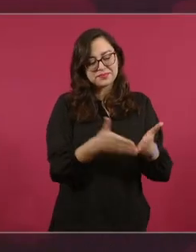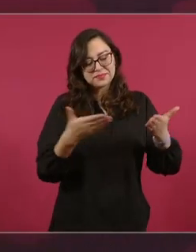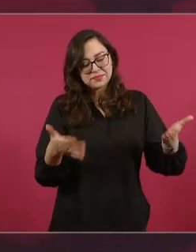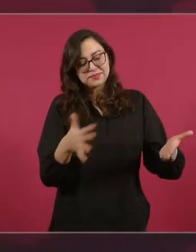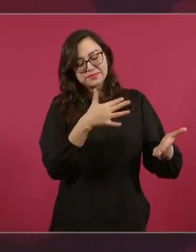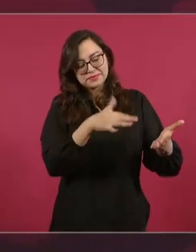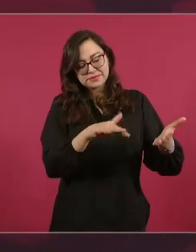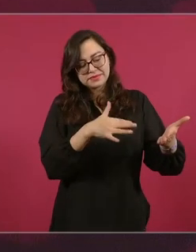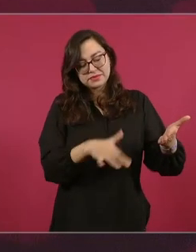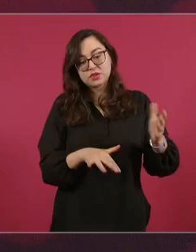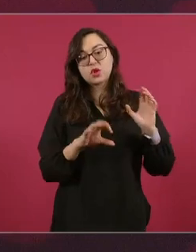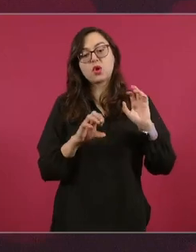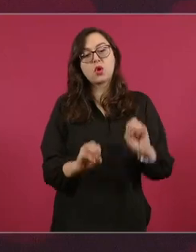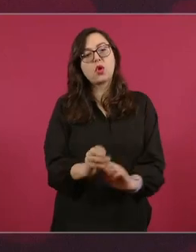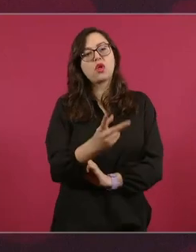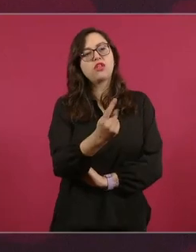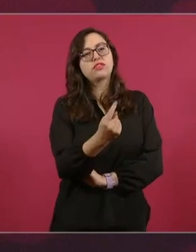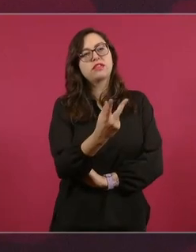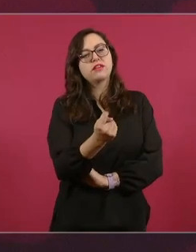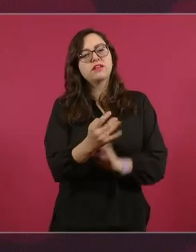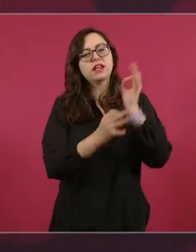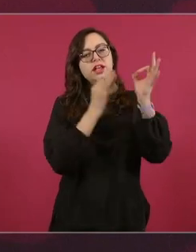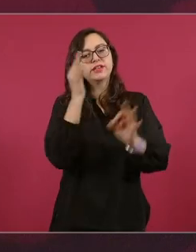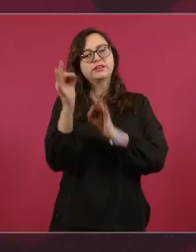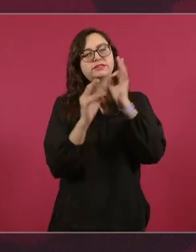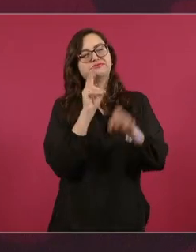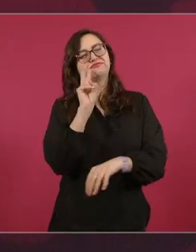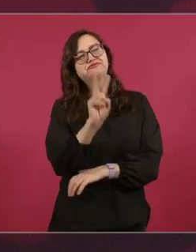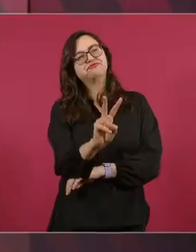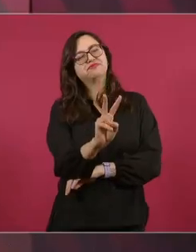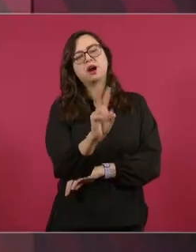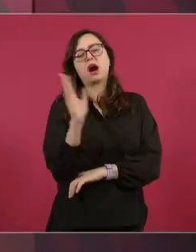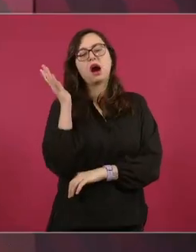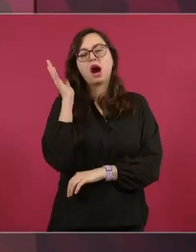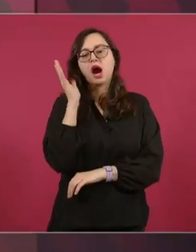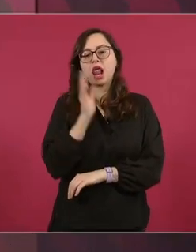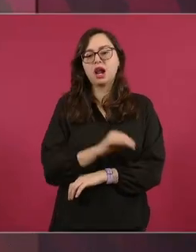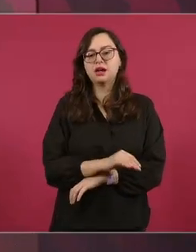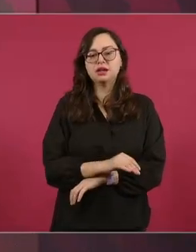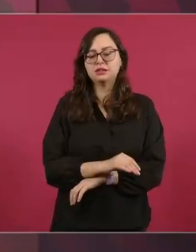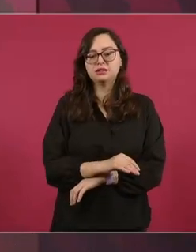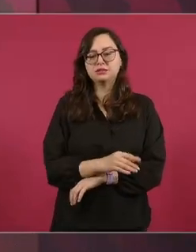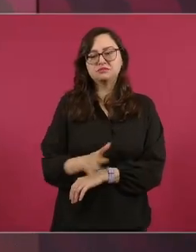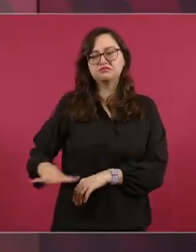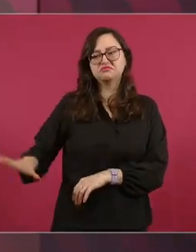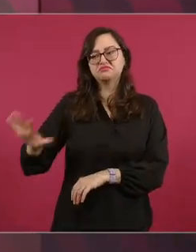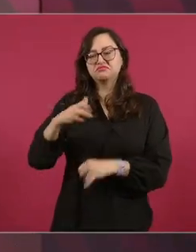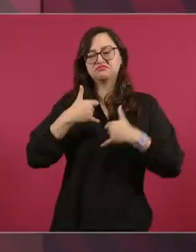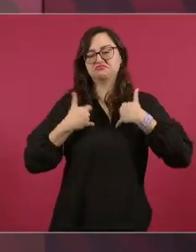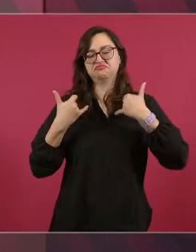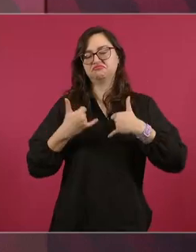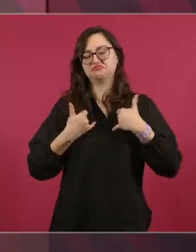se sienten a ver un noticiero, ¿no?, en la televisión abierta, ya eso,